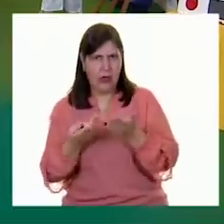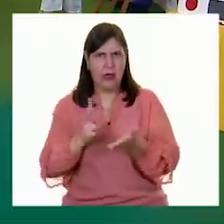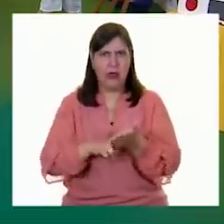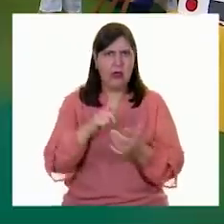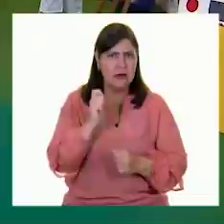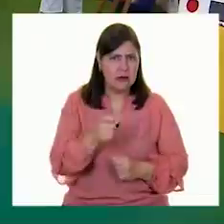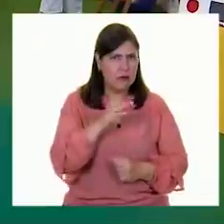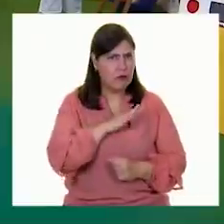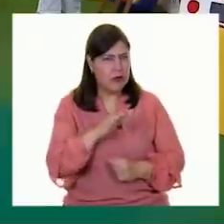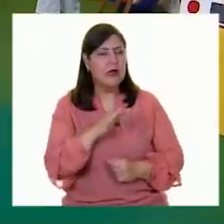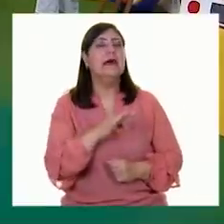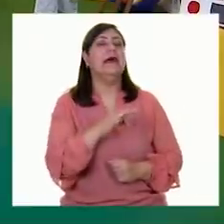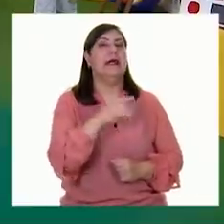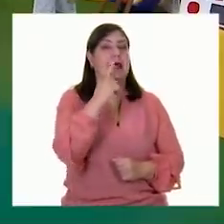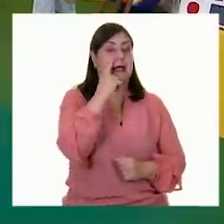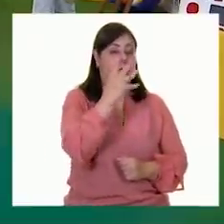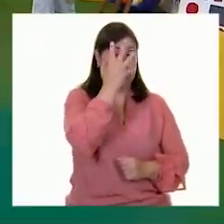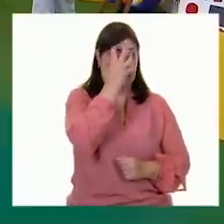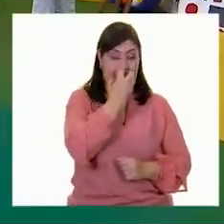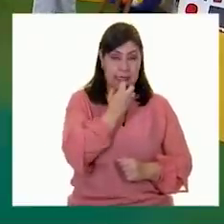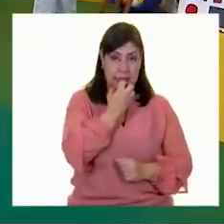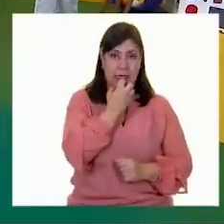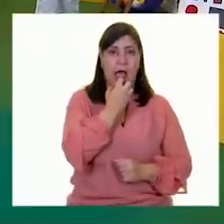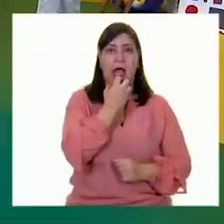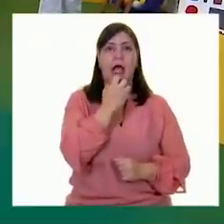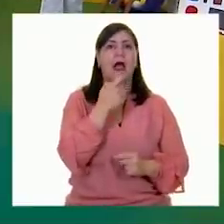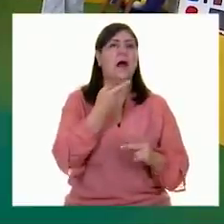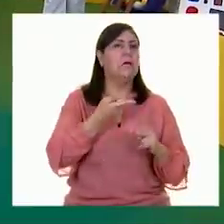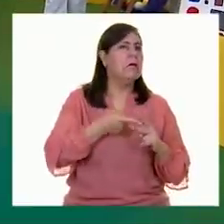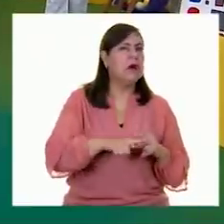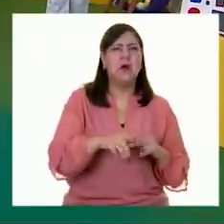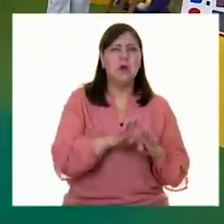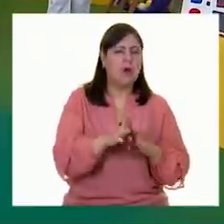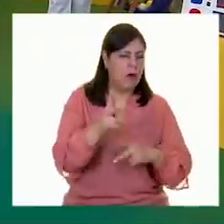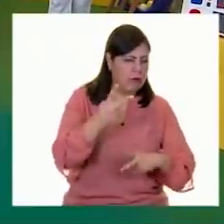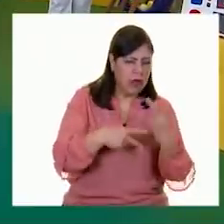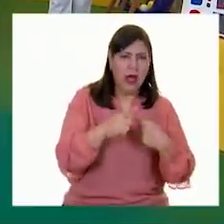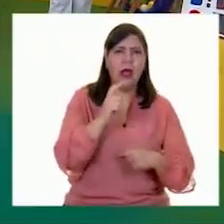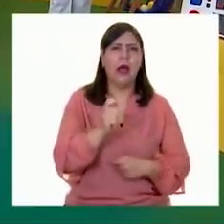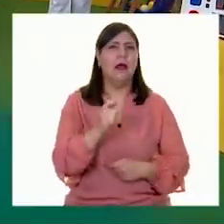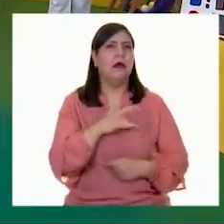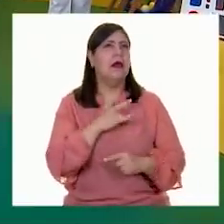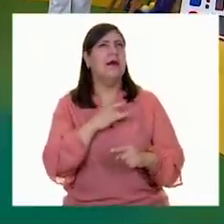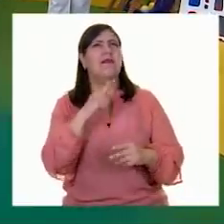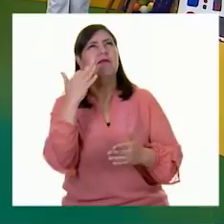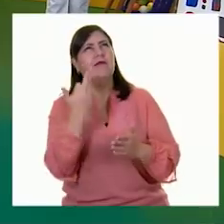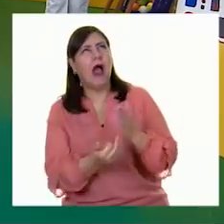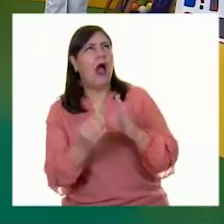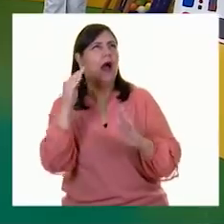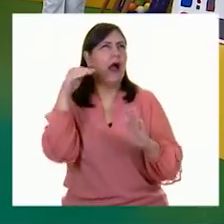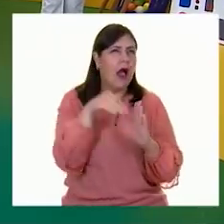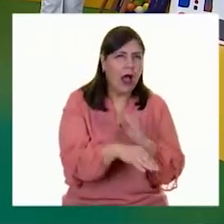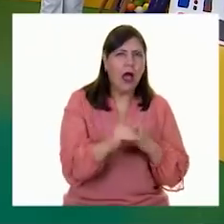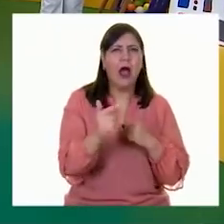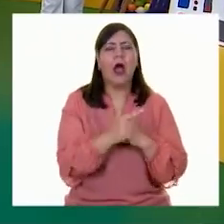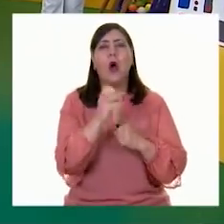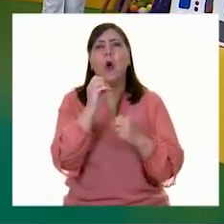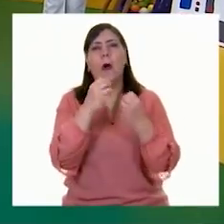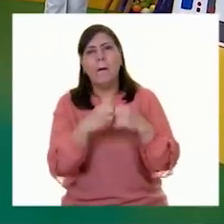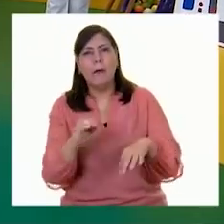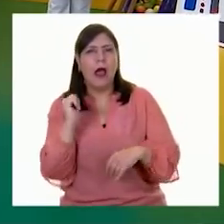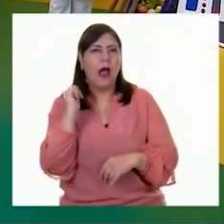La tristeza es una emoción que surge cuando no se logra una meta o se pierde algo muy